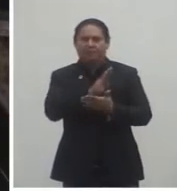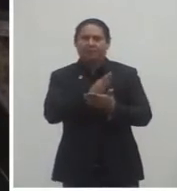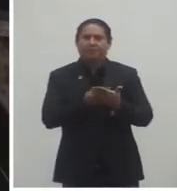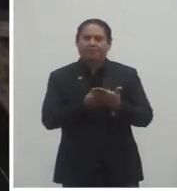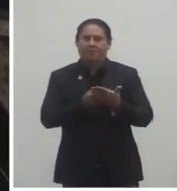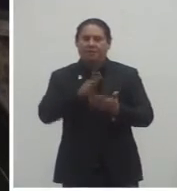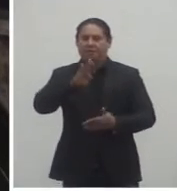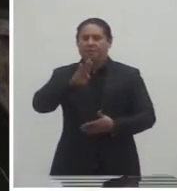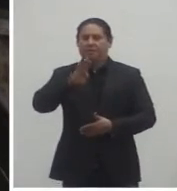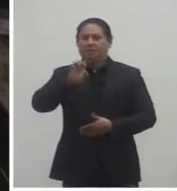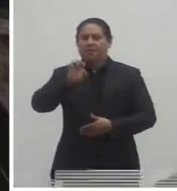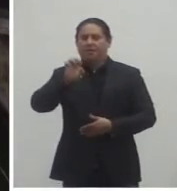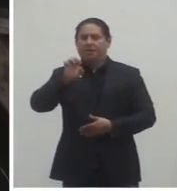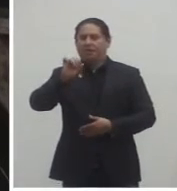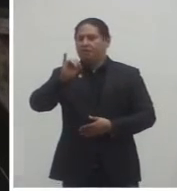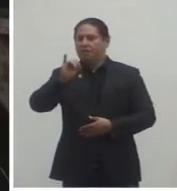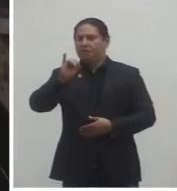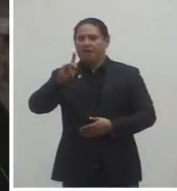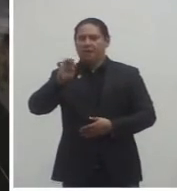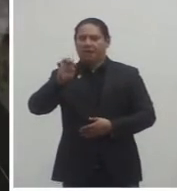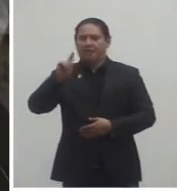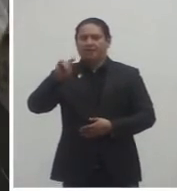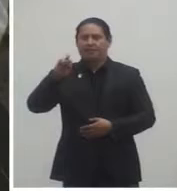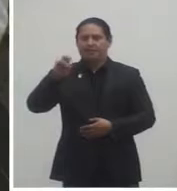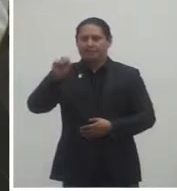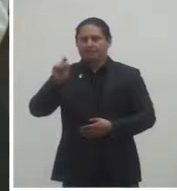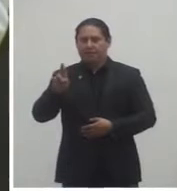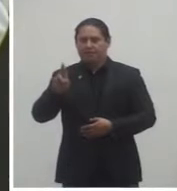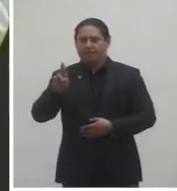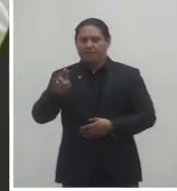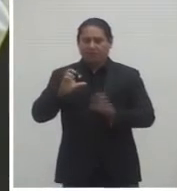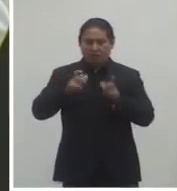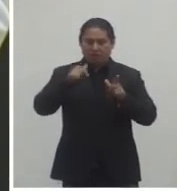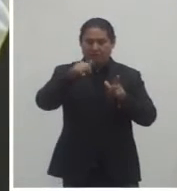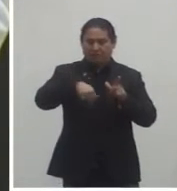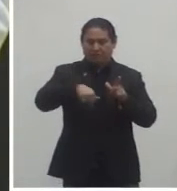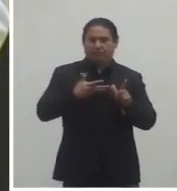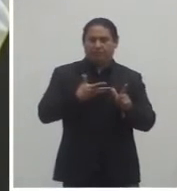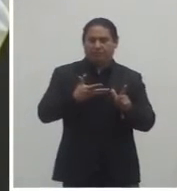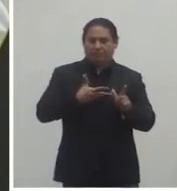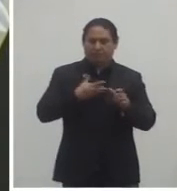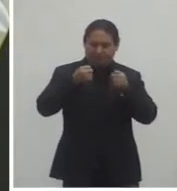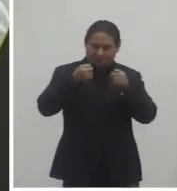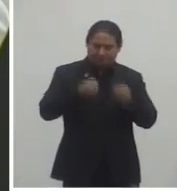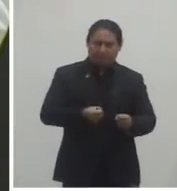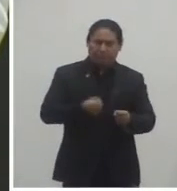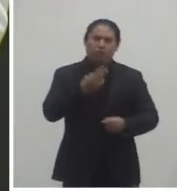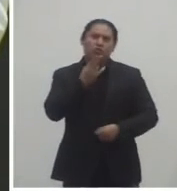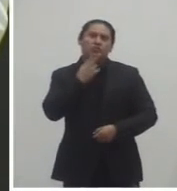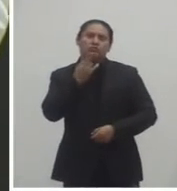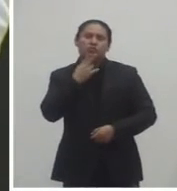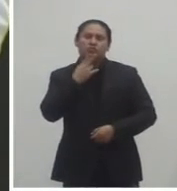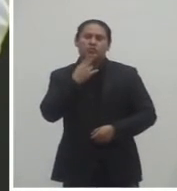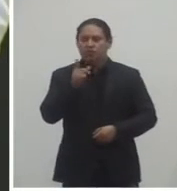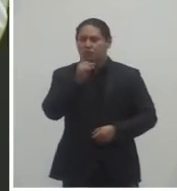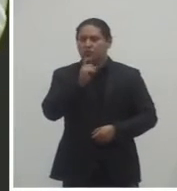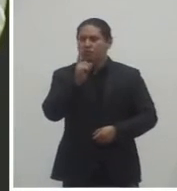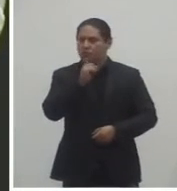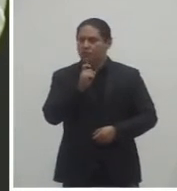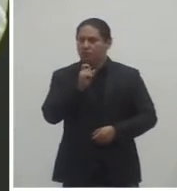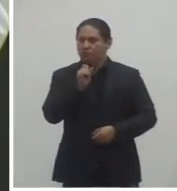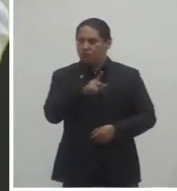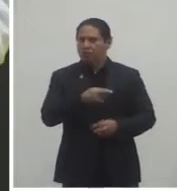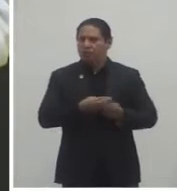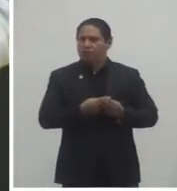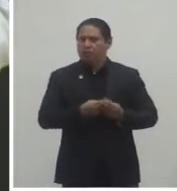que los mexicanos y los chiapanecos podamos tener asegurado el uso de largo plazo de ese